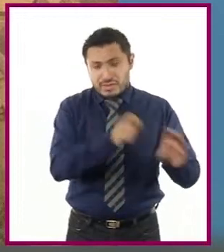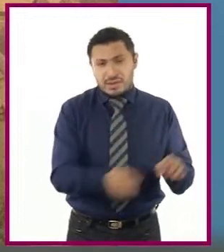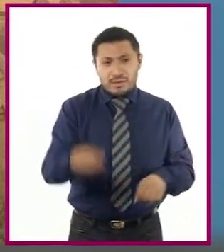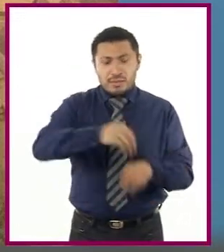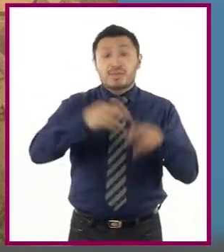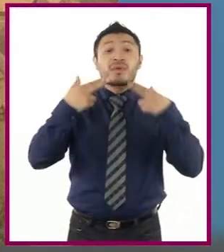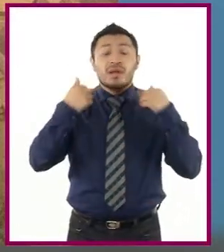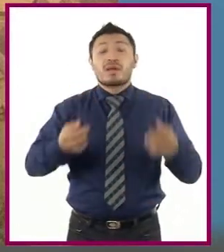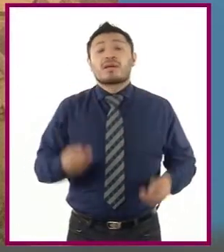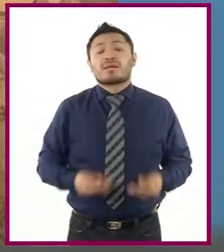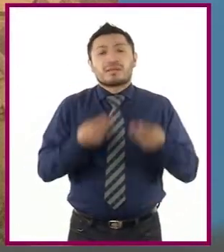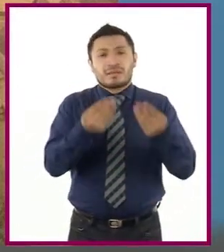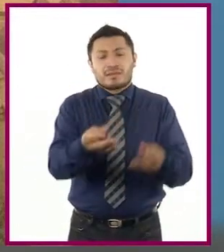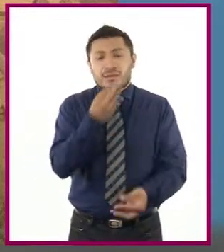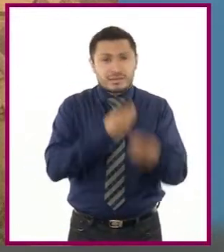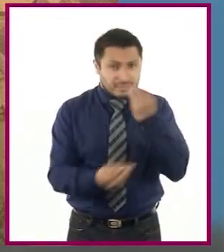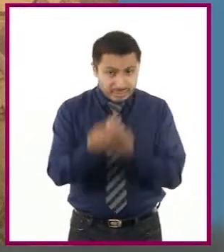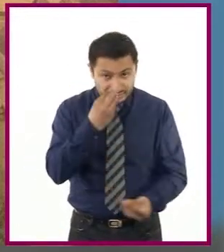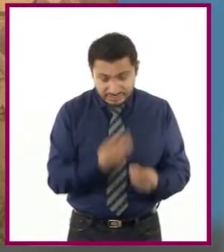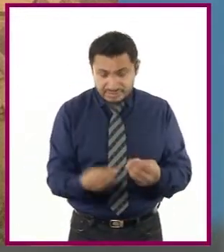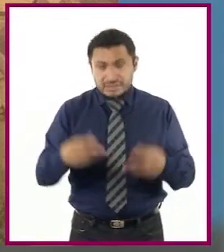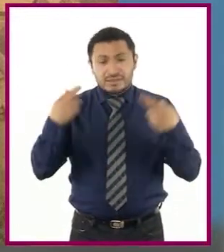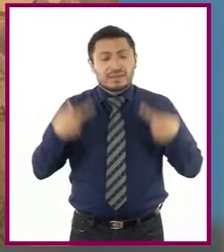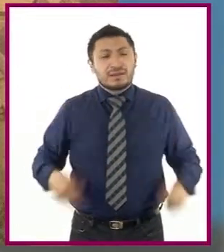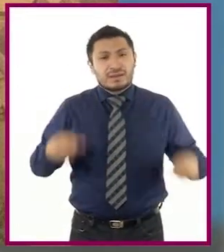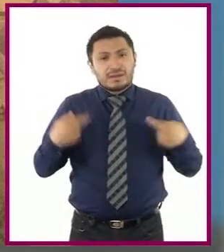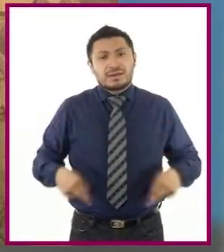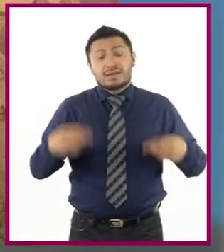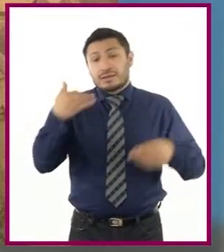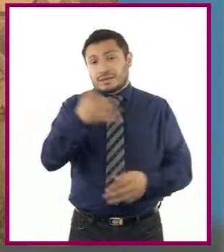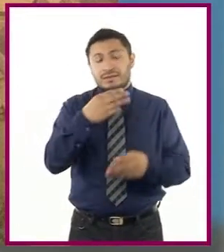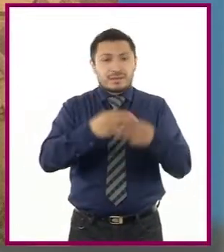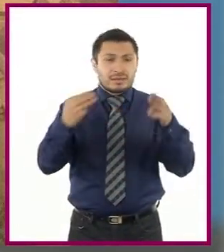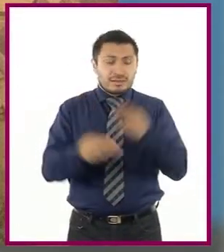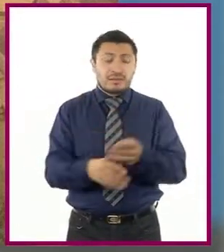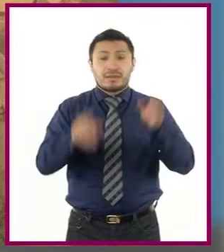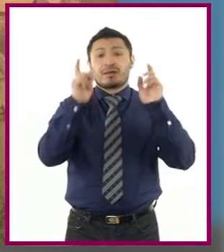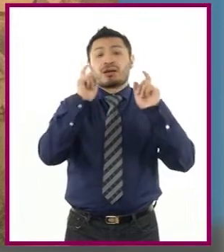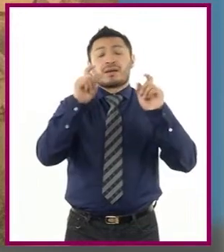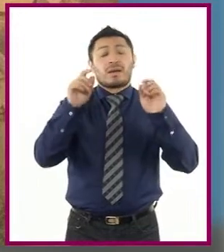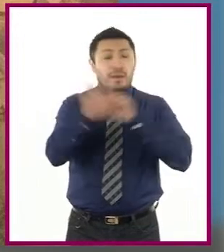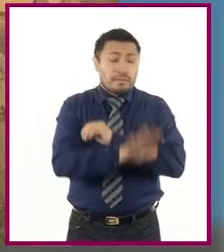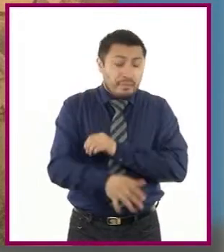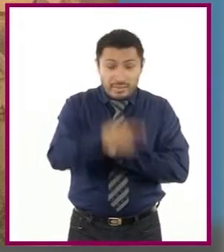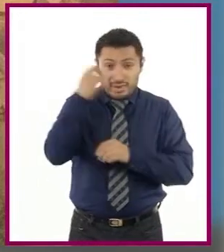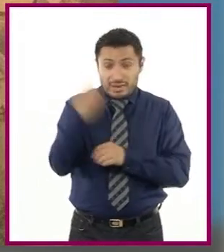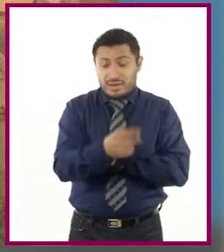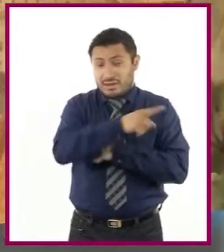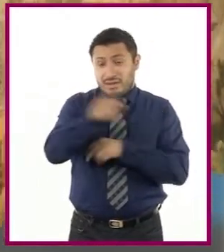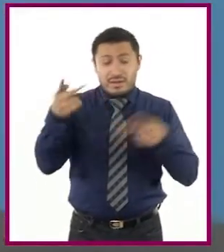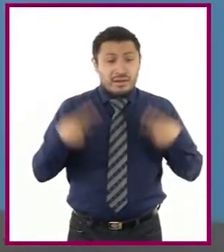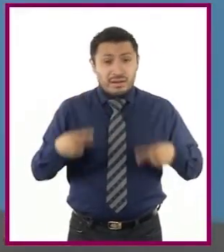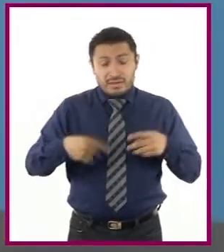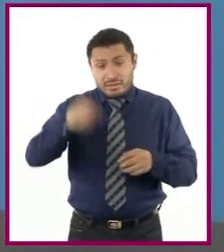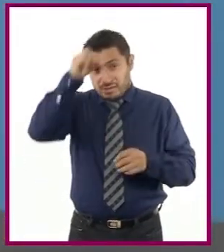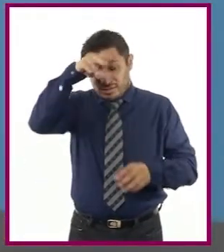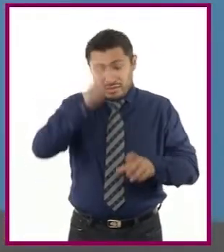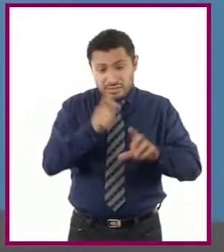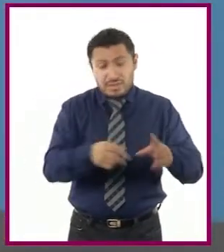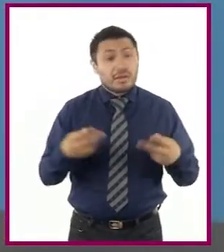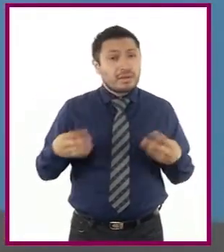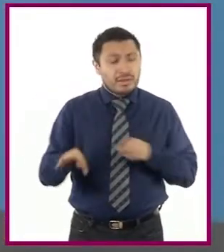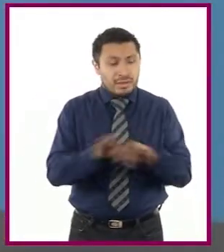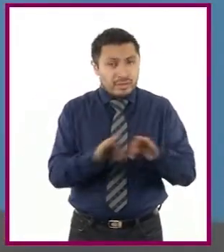que proporcionaban los alimentos, el vestido y las materias primas que necesitaban la población de las minas. A su